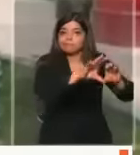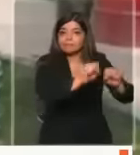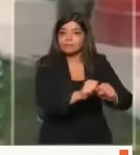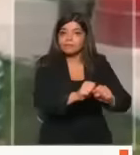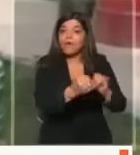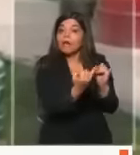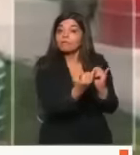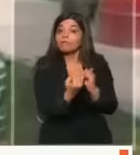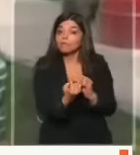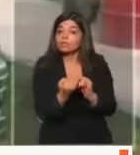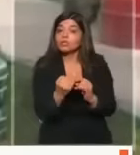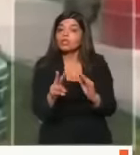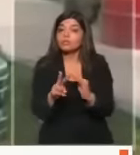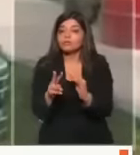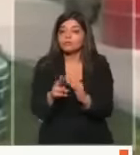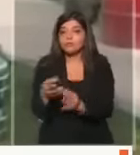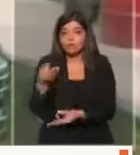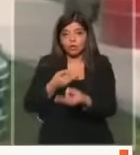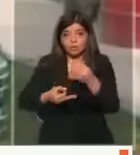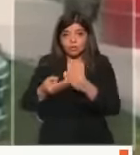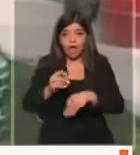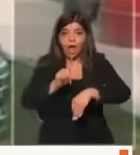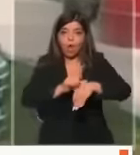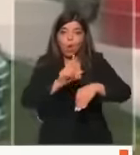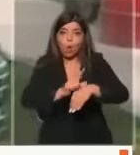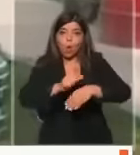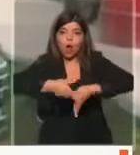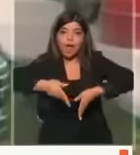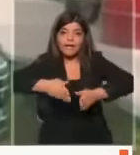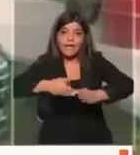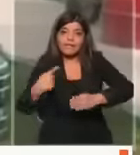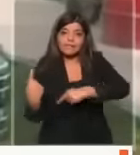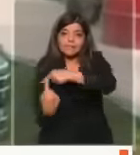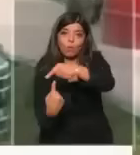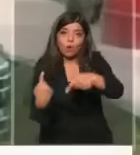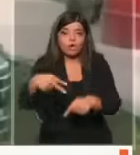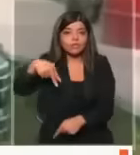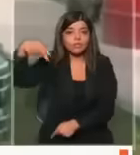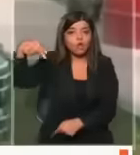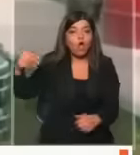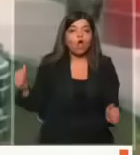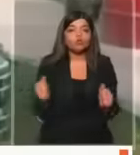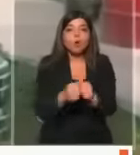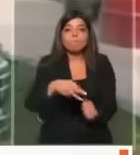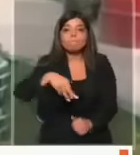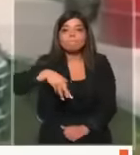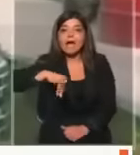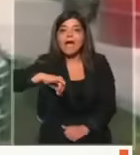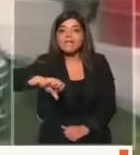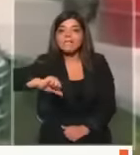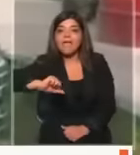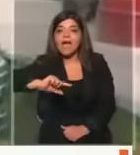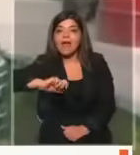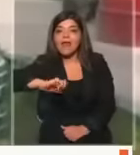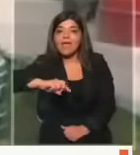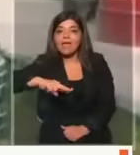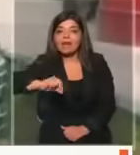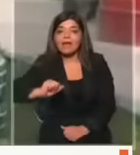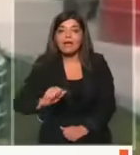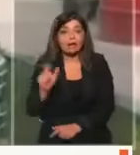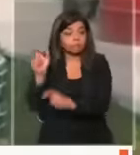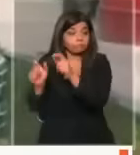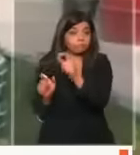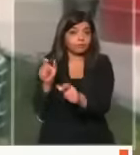vecinos, manifestando que en el sector de calle Circunvalación Norte, con María Elena, una cantidad indeterminada de